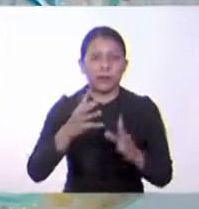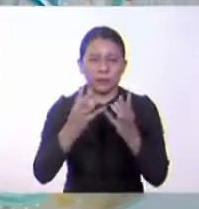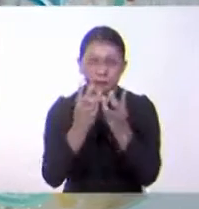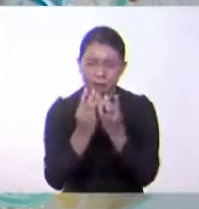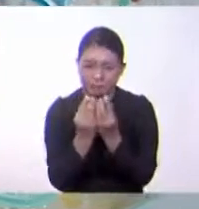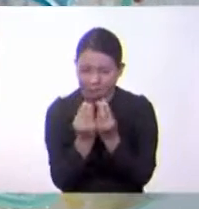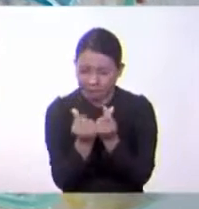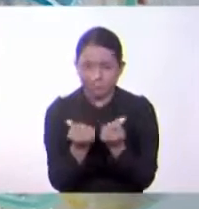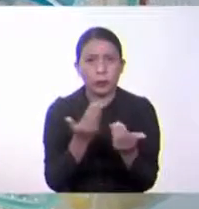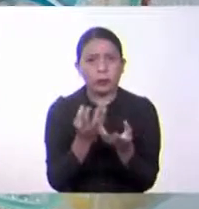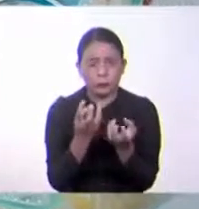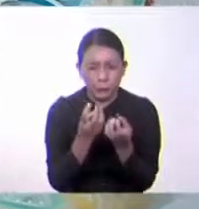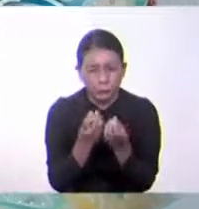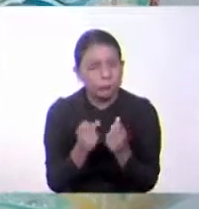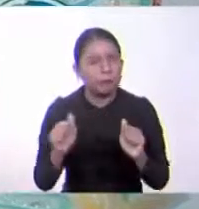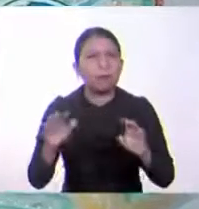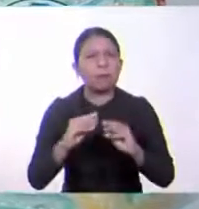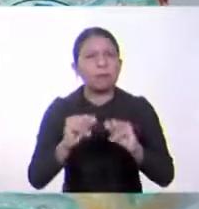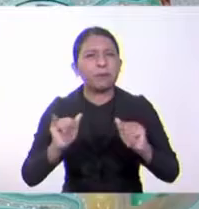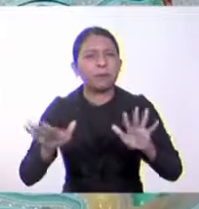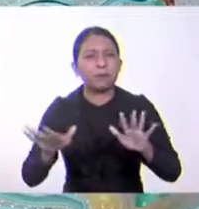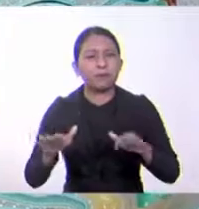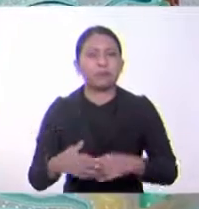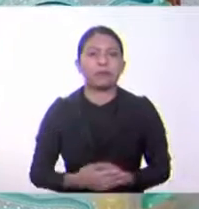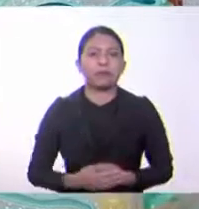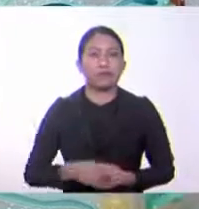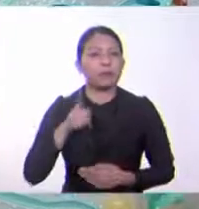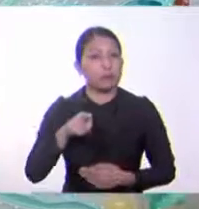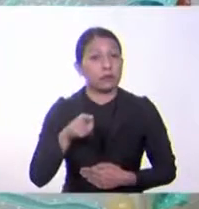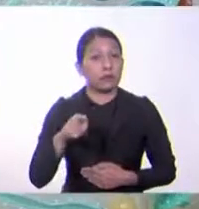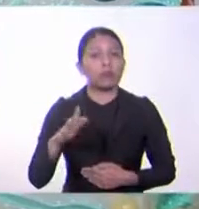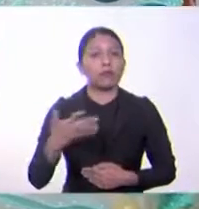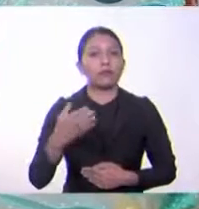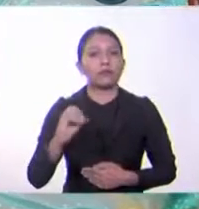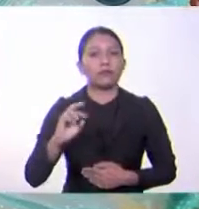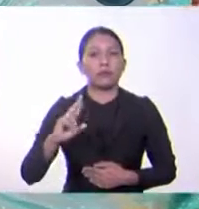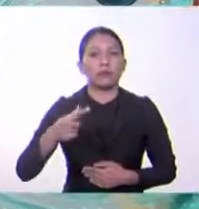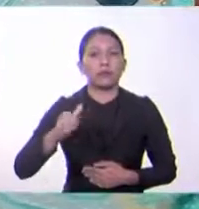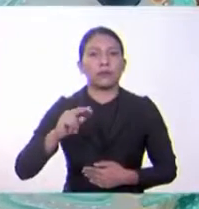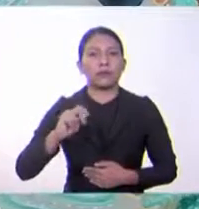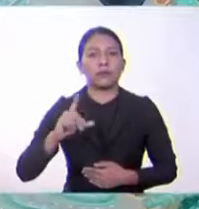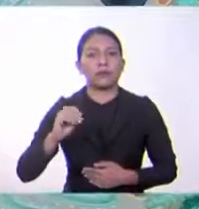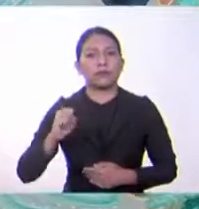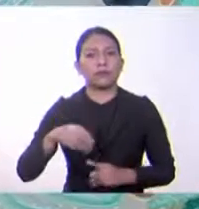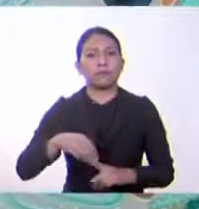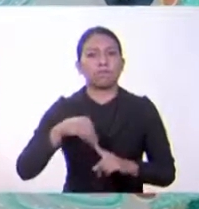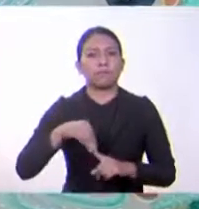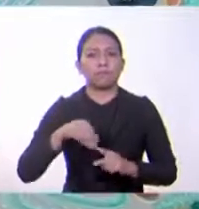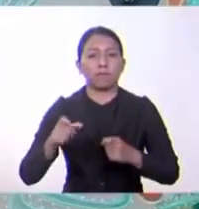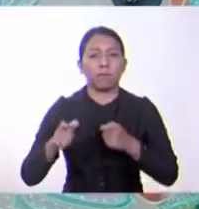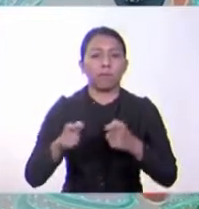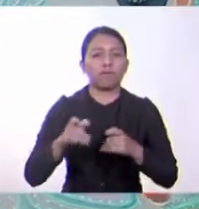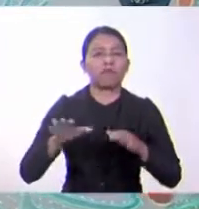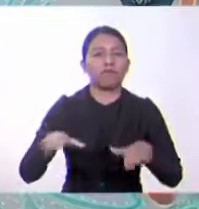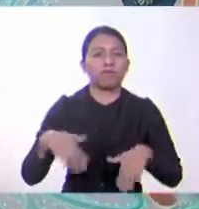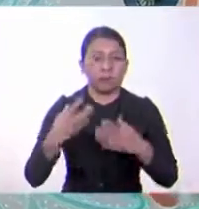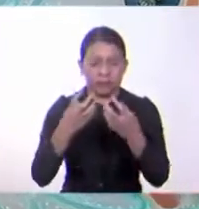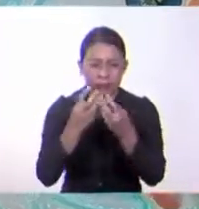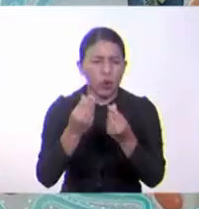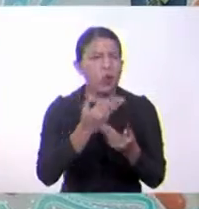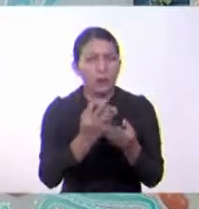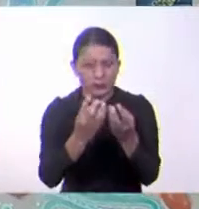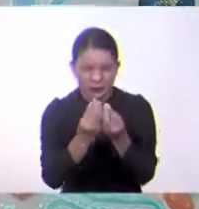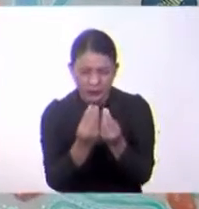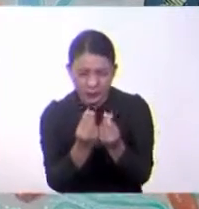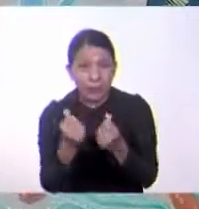Los lisosomas, pues básicamente son unos organelos especializados en degradar sustancias, tanto que vienen del exterior